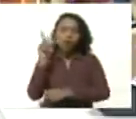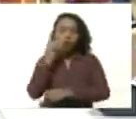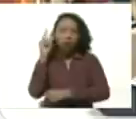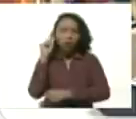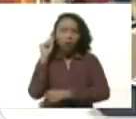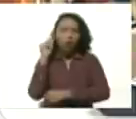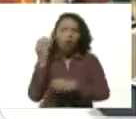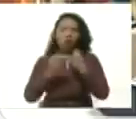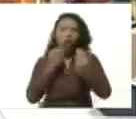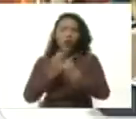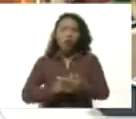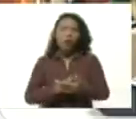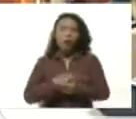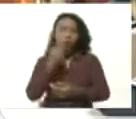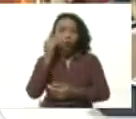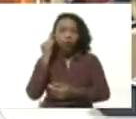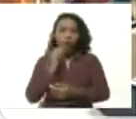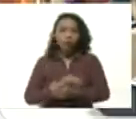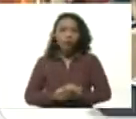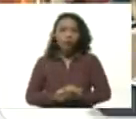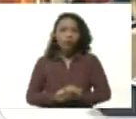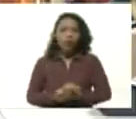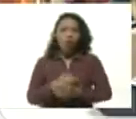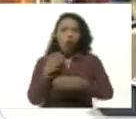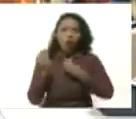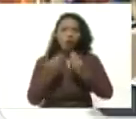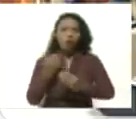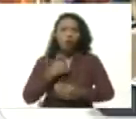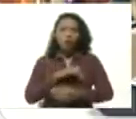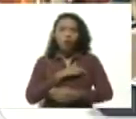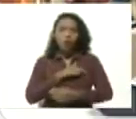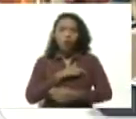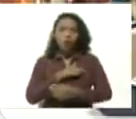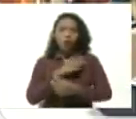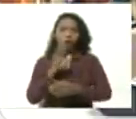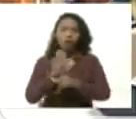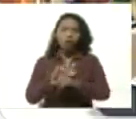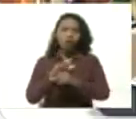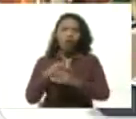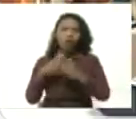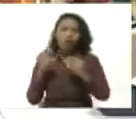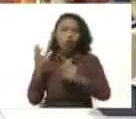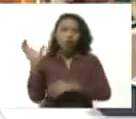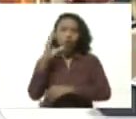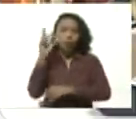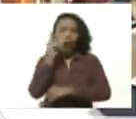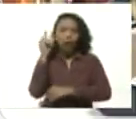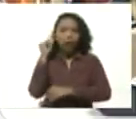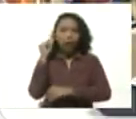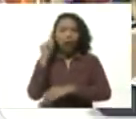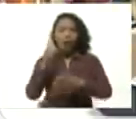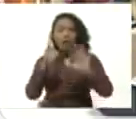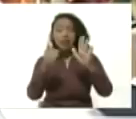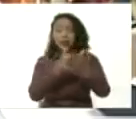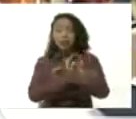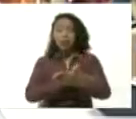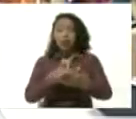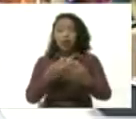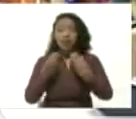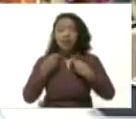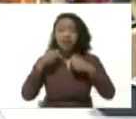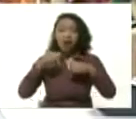venezolanas como hermanos, como nosotros apreciamos a todos los colombianos y colombianas. 6 millones viven aquí.